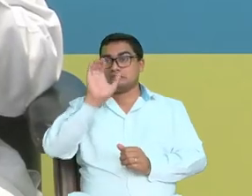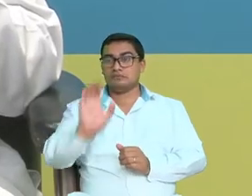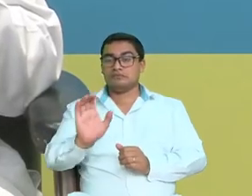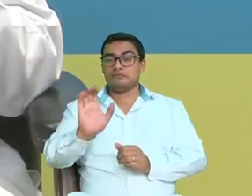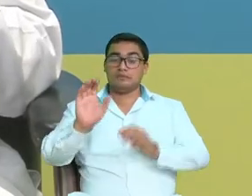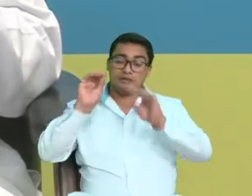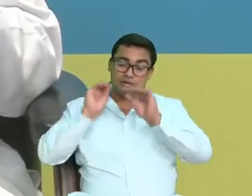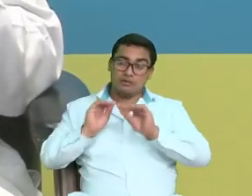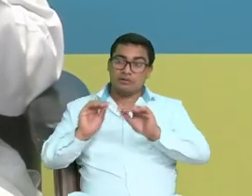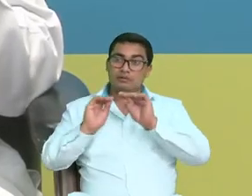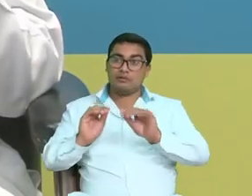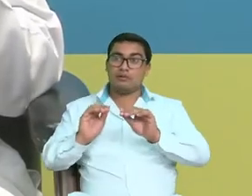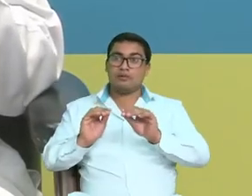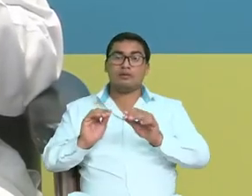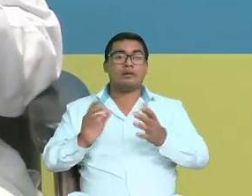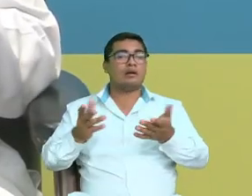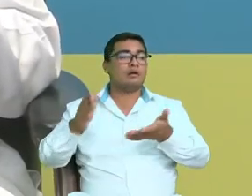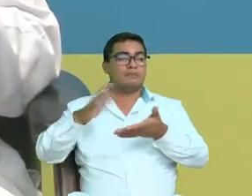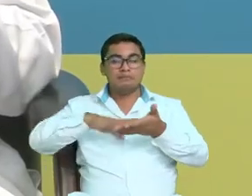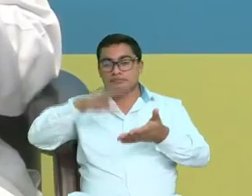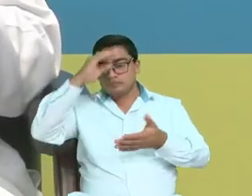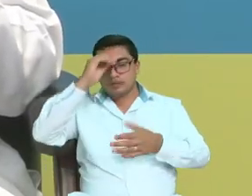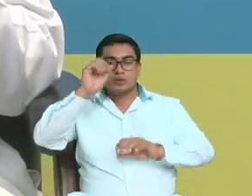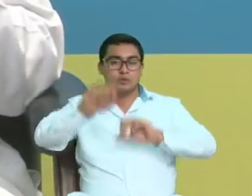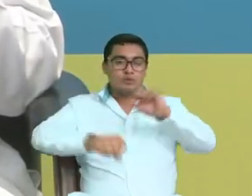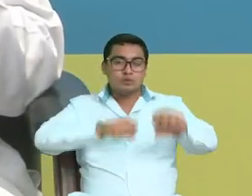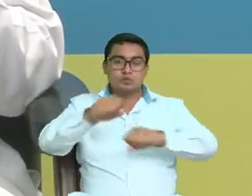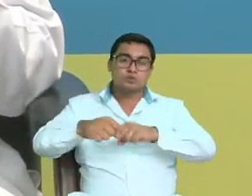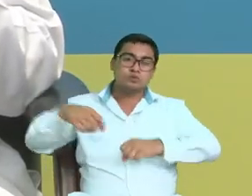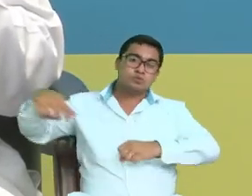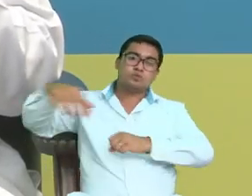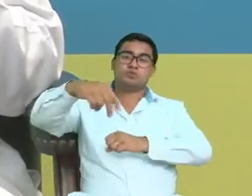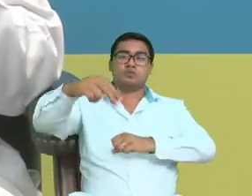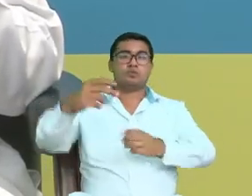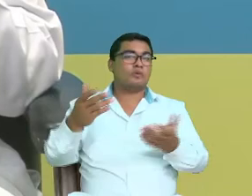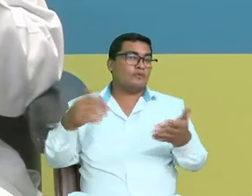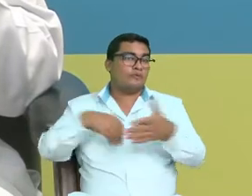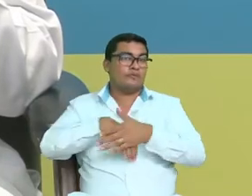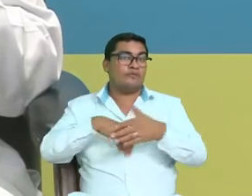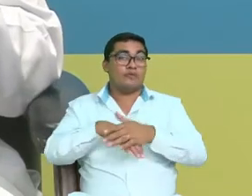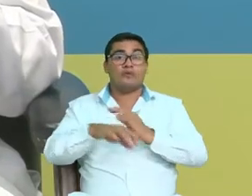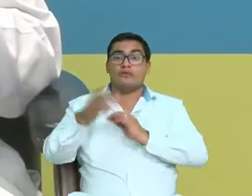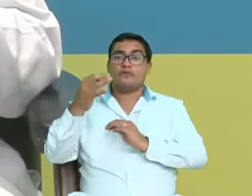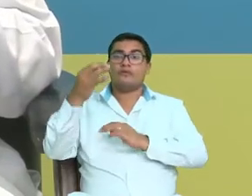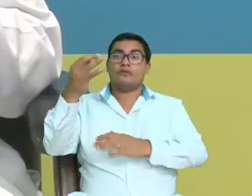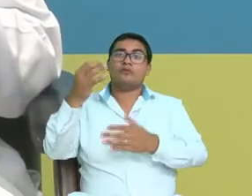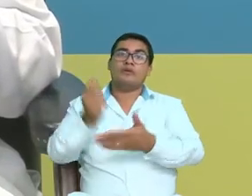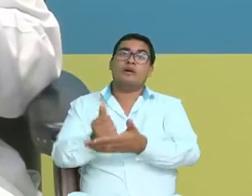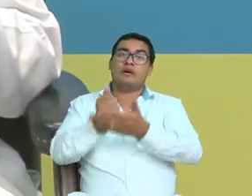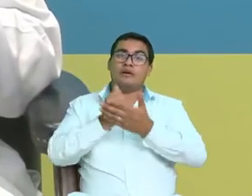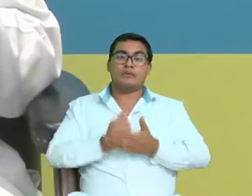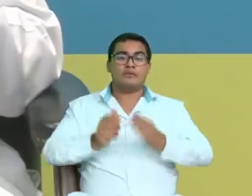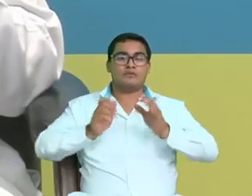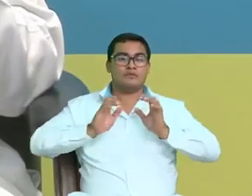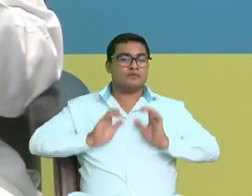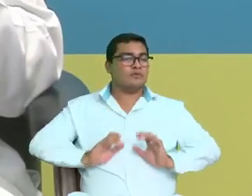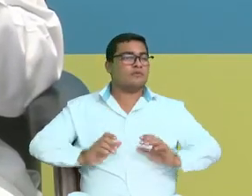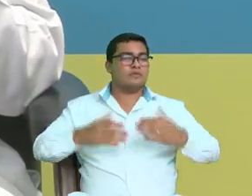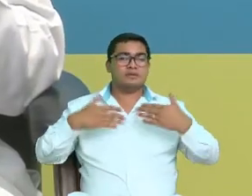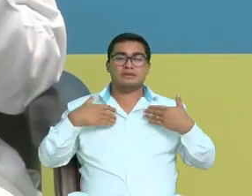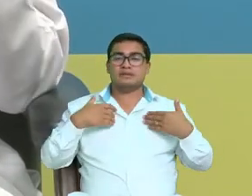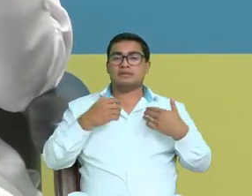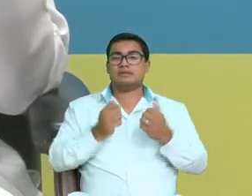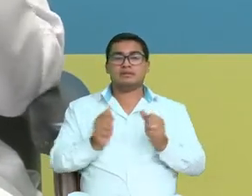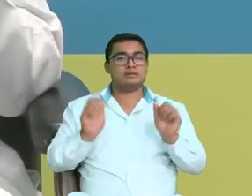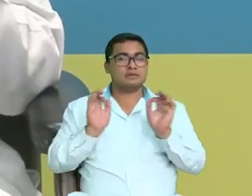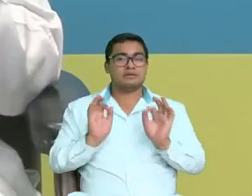estás enseñando que tiene que caminar, que tiene que andar en bicicleta, le va a ayudar en el futuro cuando ya 10 años después